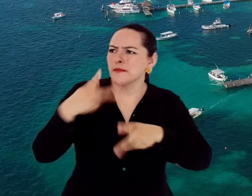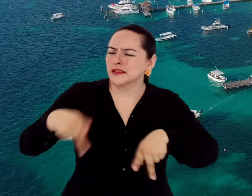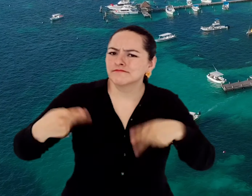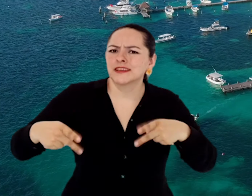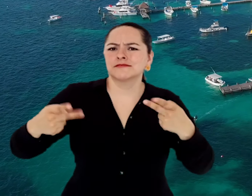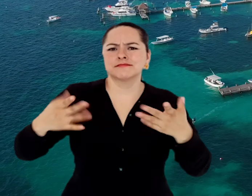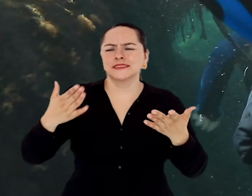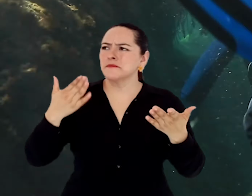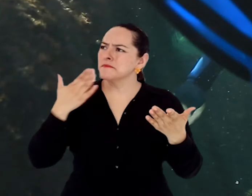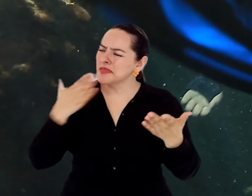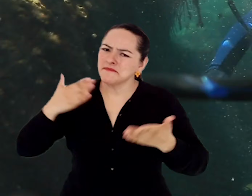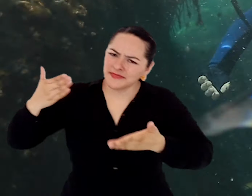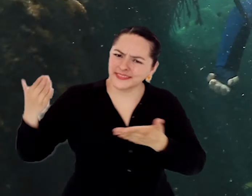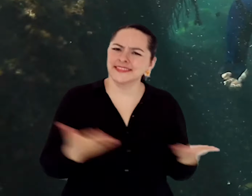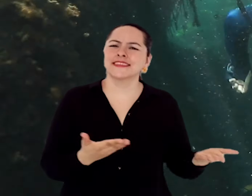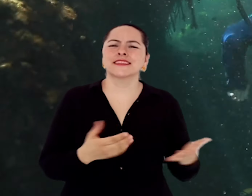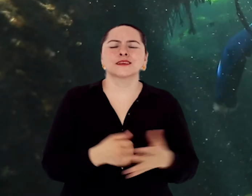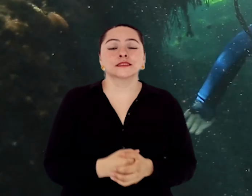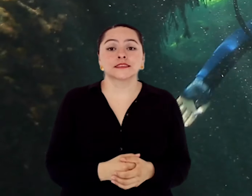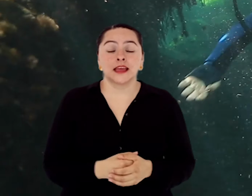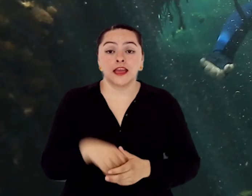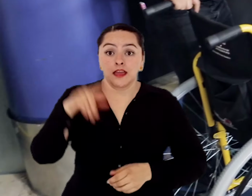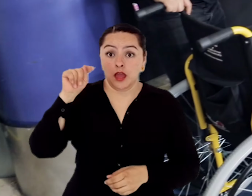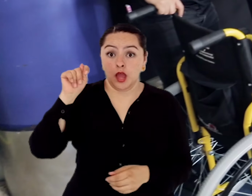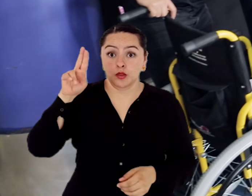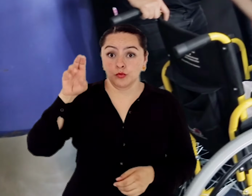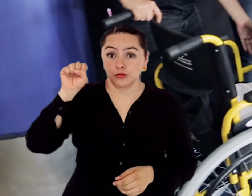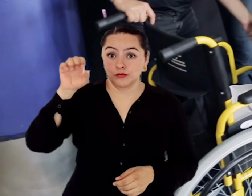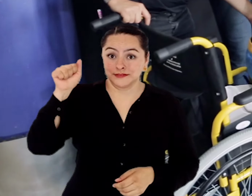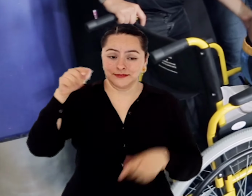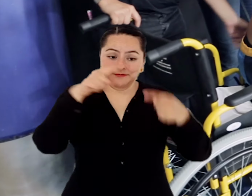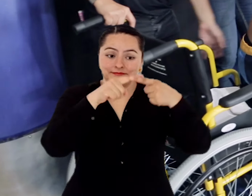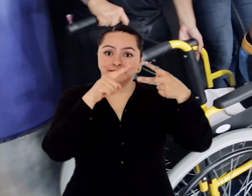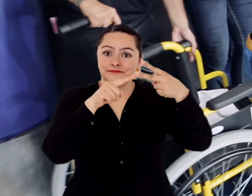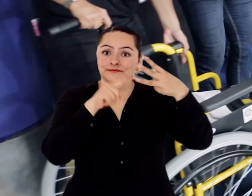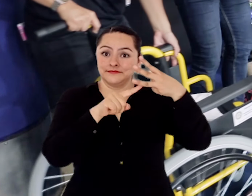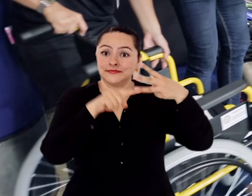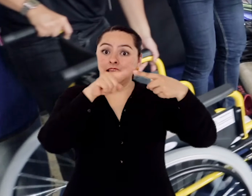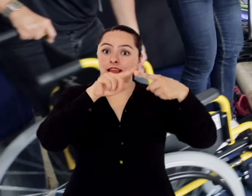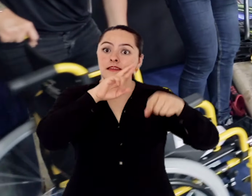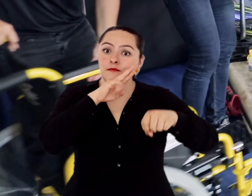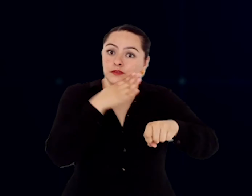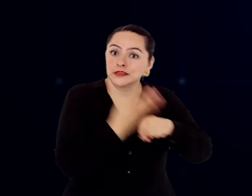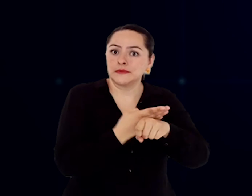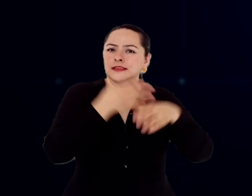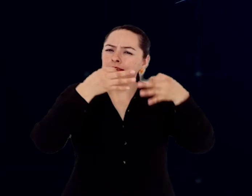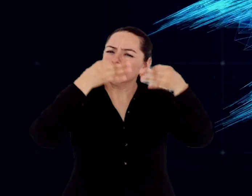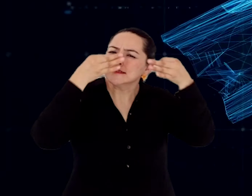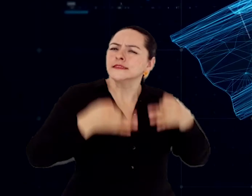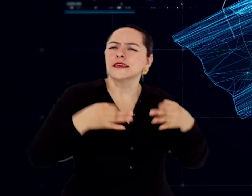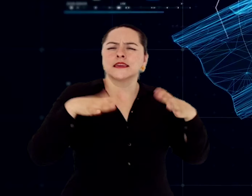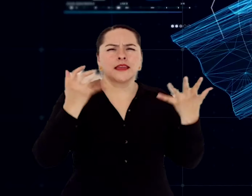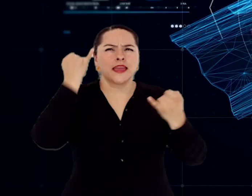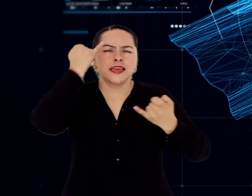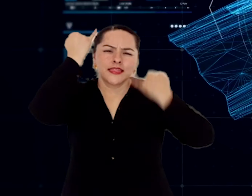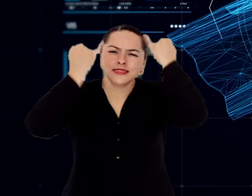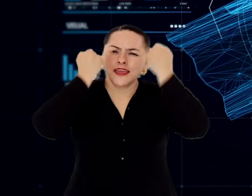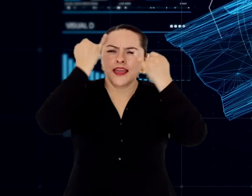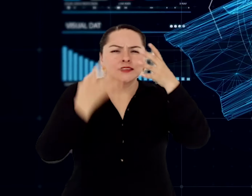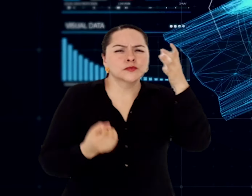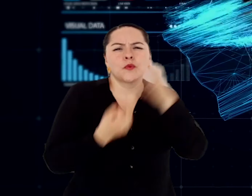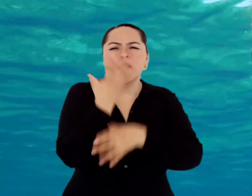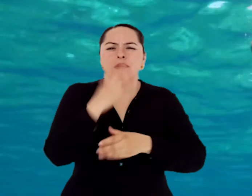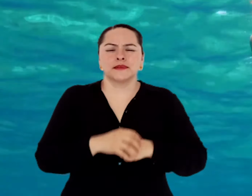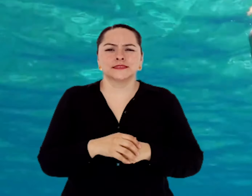de diferentes partes del mundo. Reiteramos que en TUSA, nuestros pilares son el compromiso, la calidad e innovación